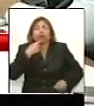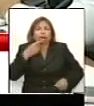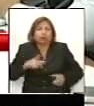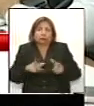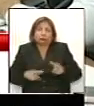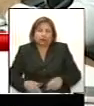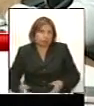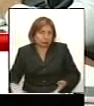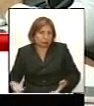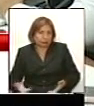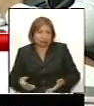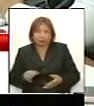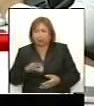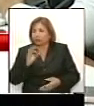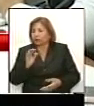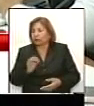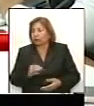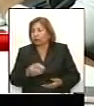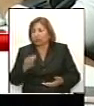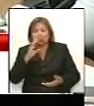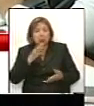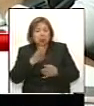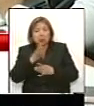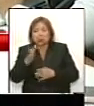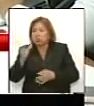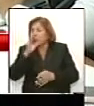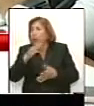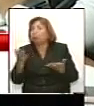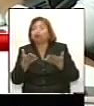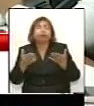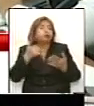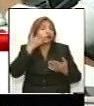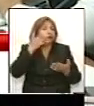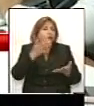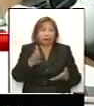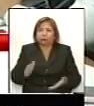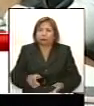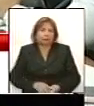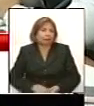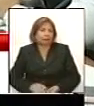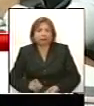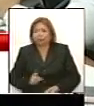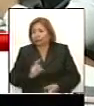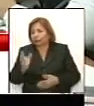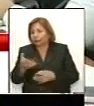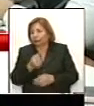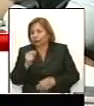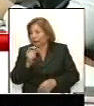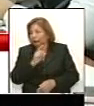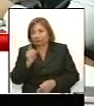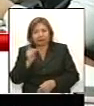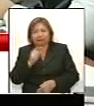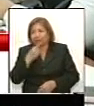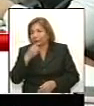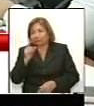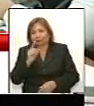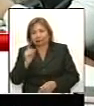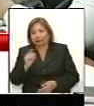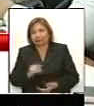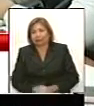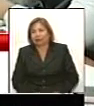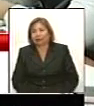geolocalización va a hacer el procedimiento y vamos a ver dónde está el teléfono y lo vamos a recuperar. No funciona así.